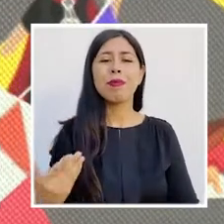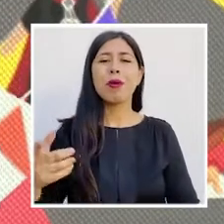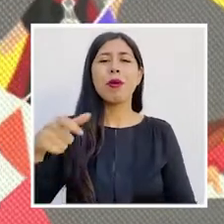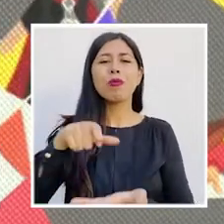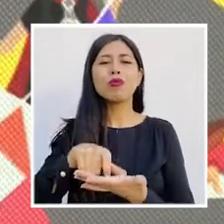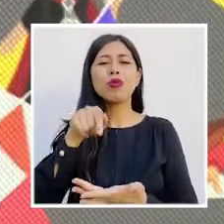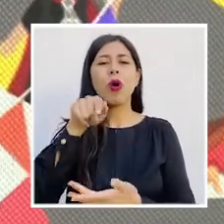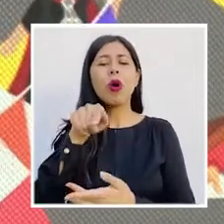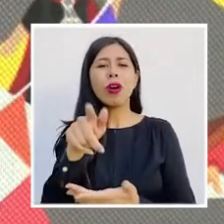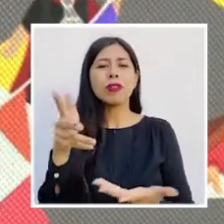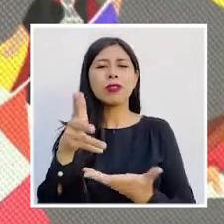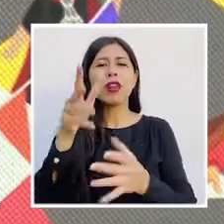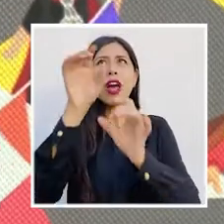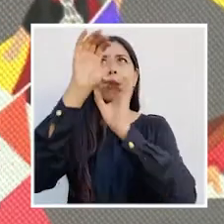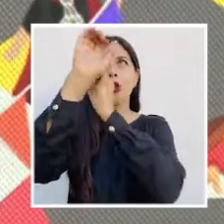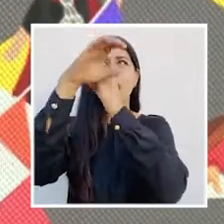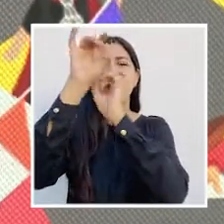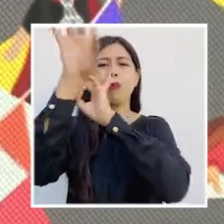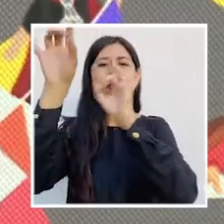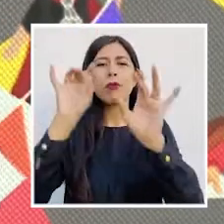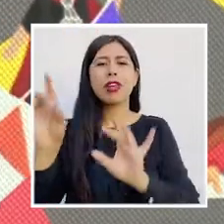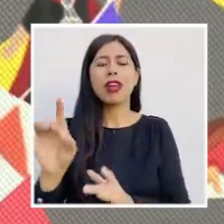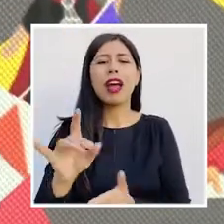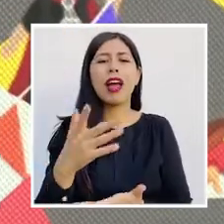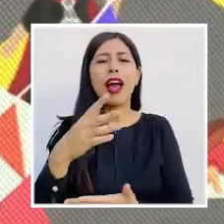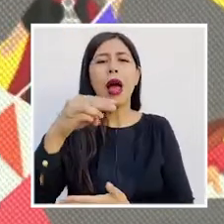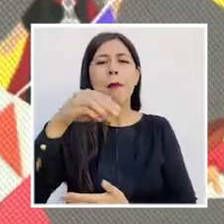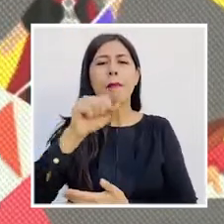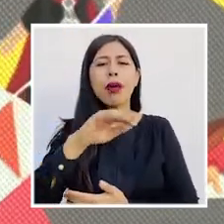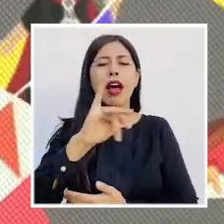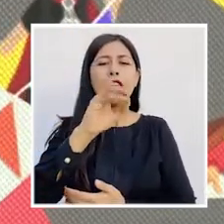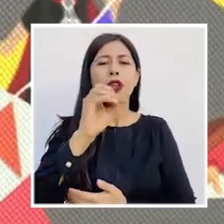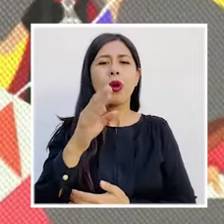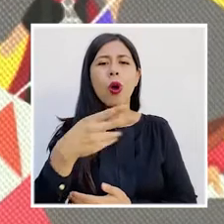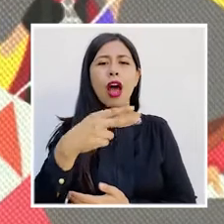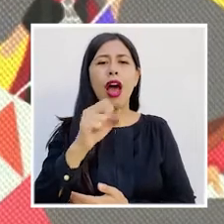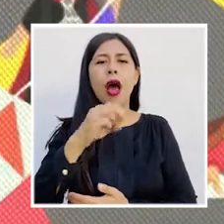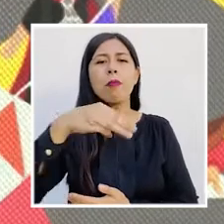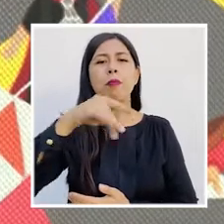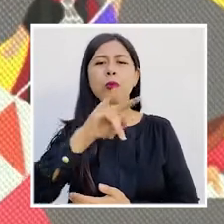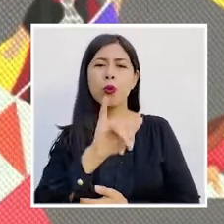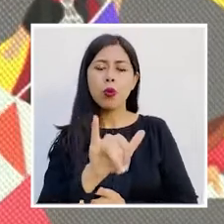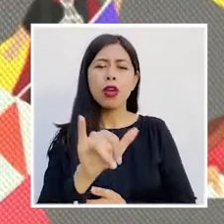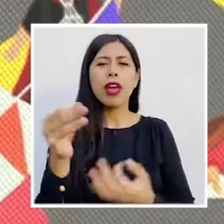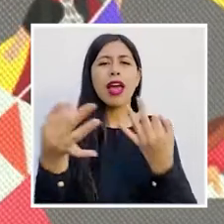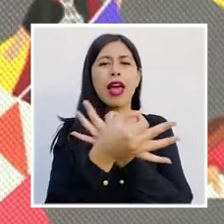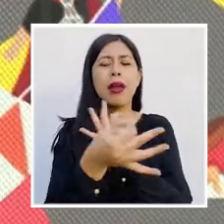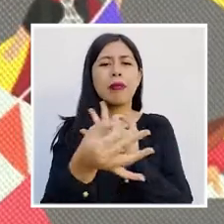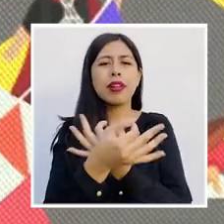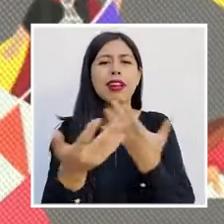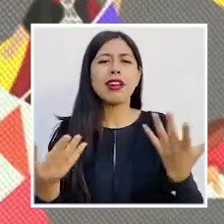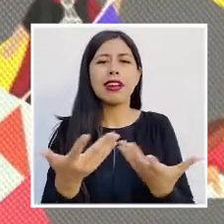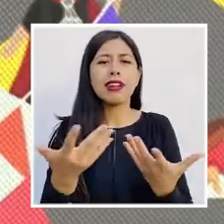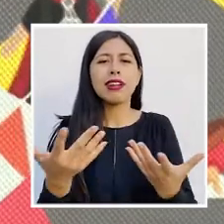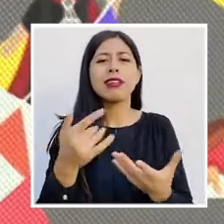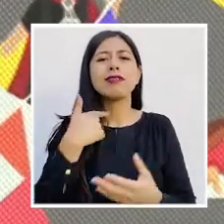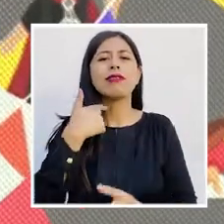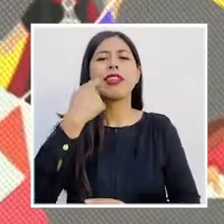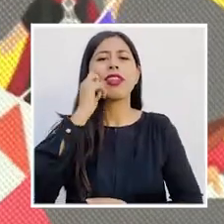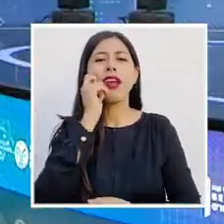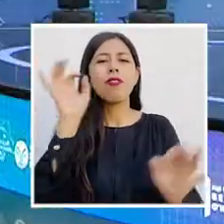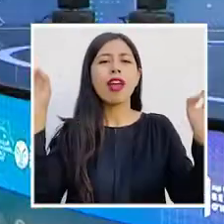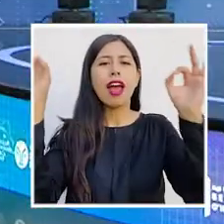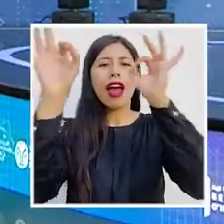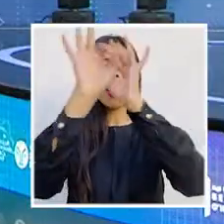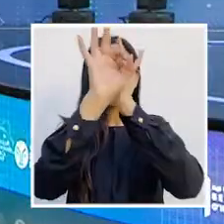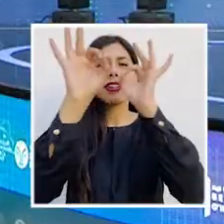Astronomía, Mario Amui, para que nos explique la importancia y rol de los eclipses el día de hoy. Por ejemplo, nos podrá decir